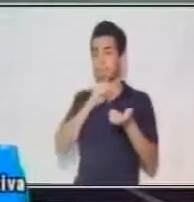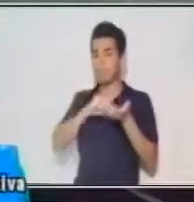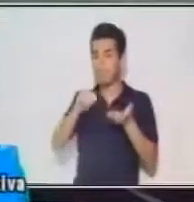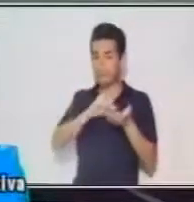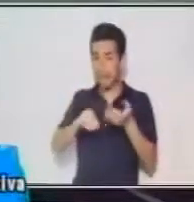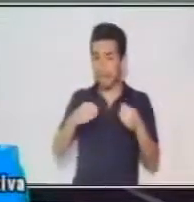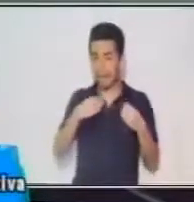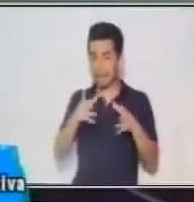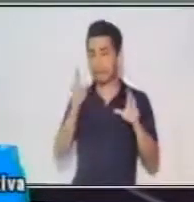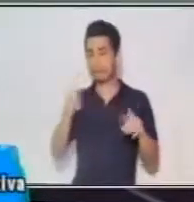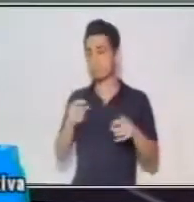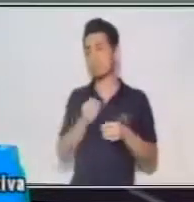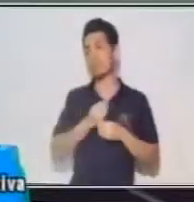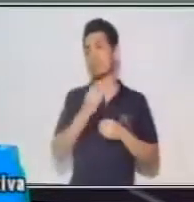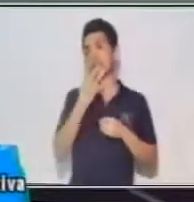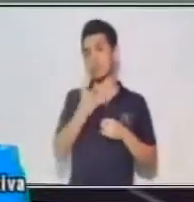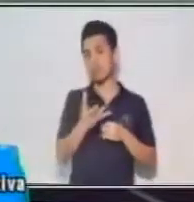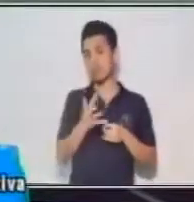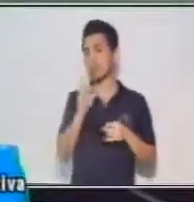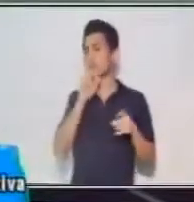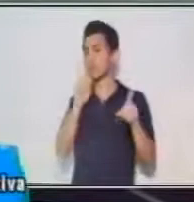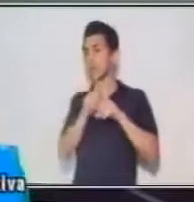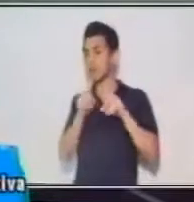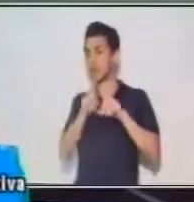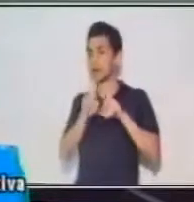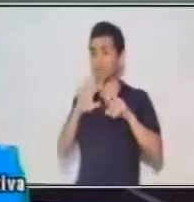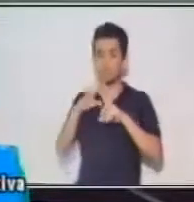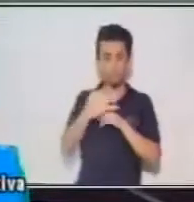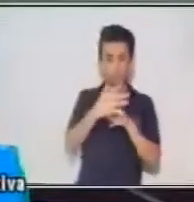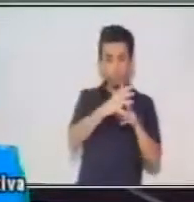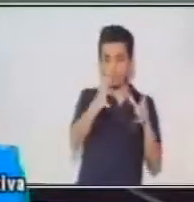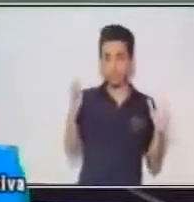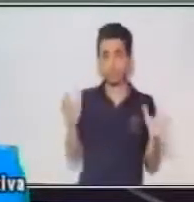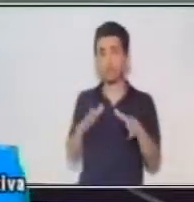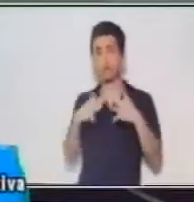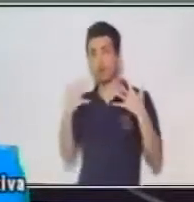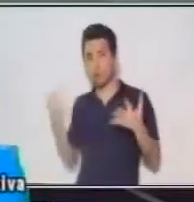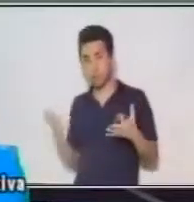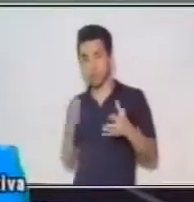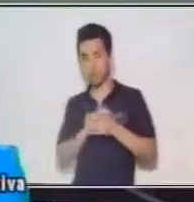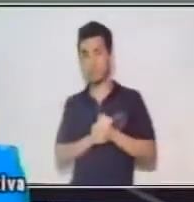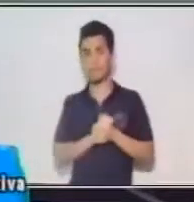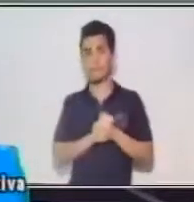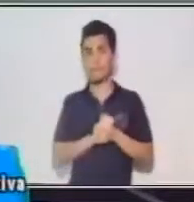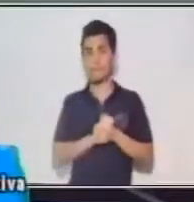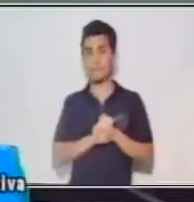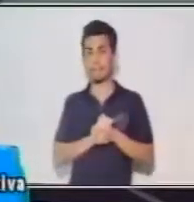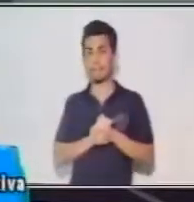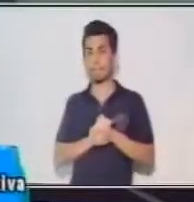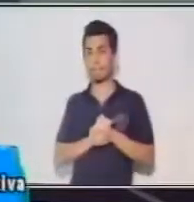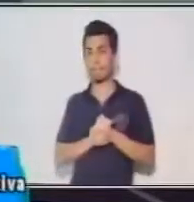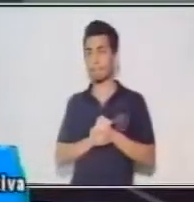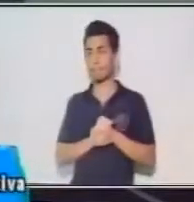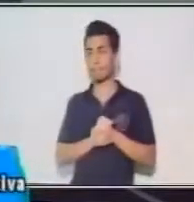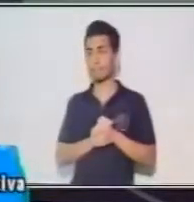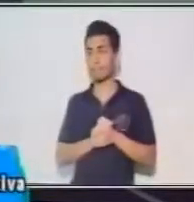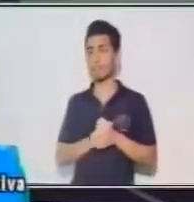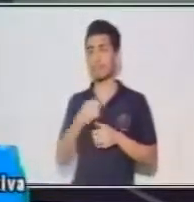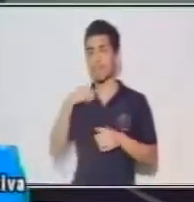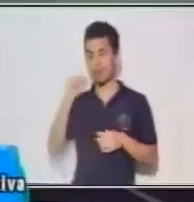intención y el contexto, a quién y dónde lo voy a enviar. Entonces, para